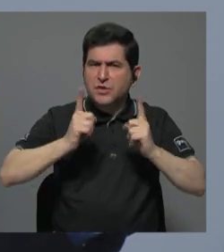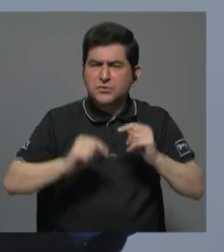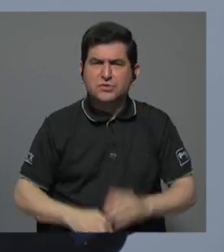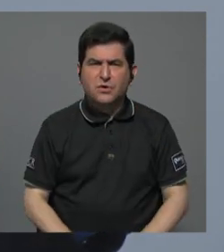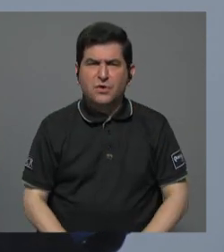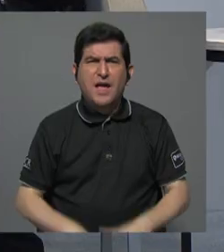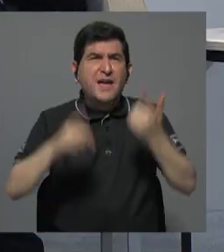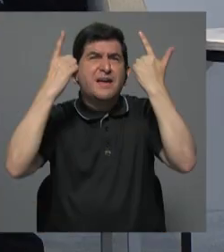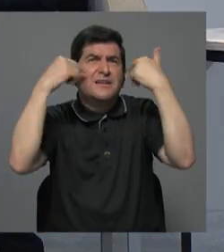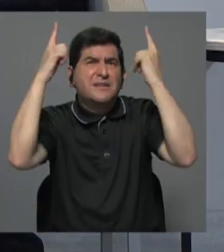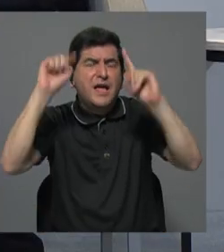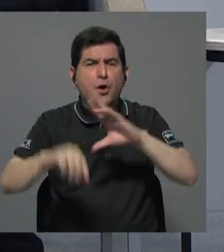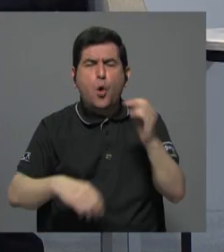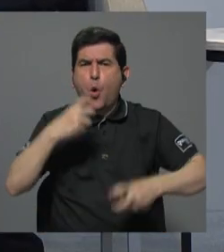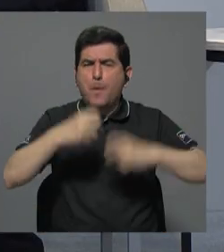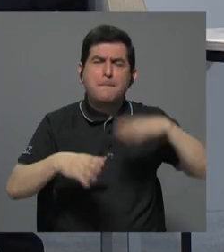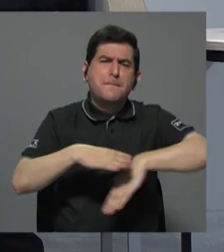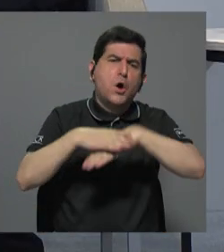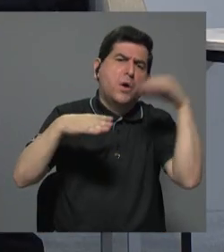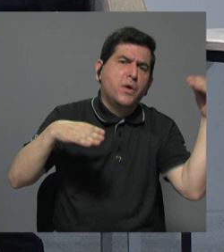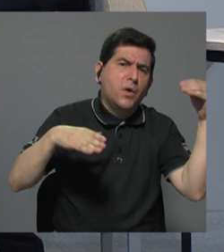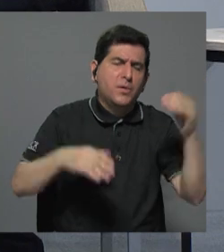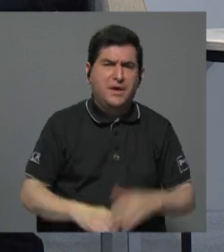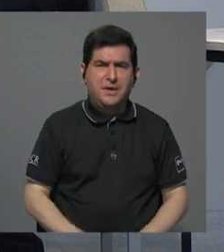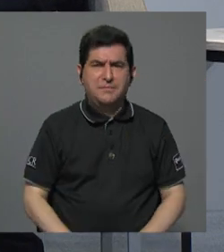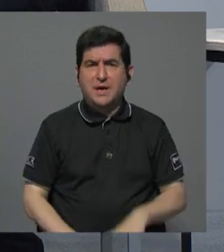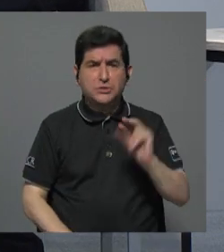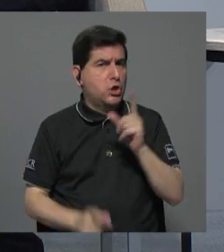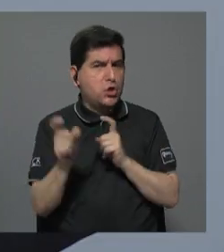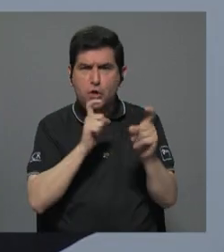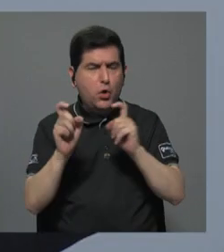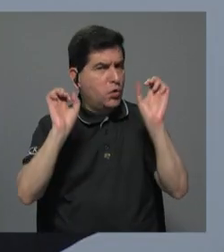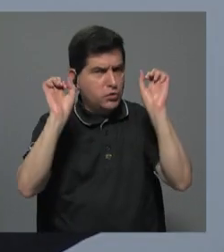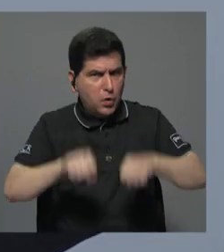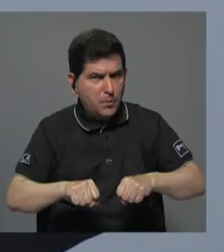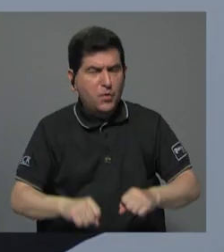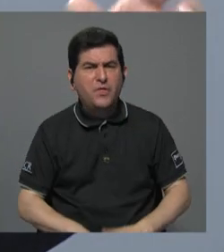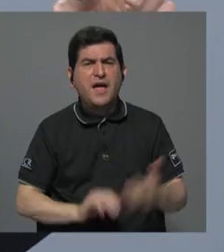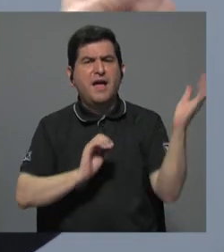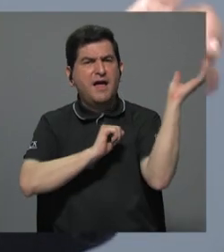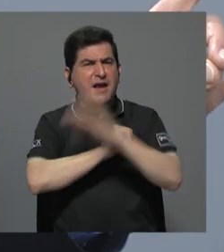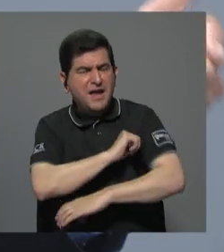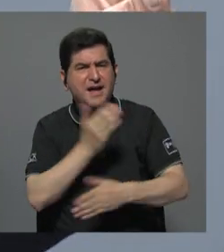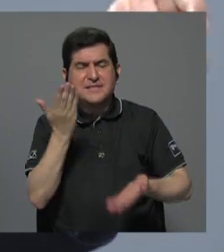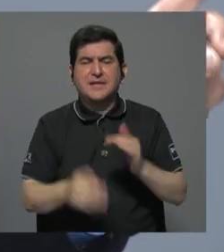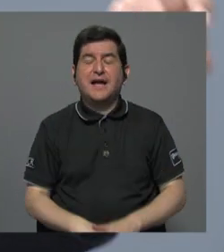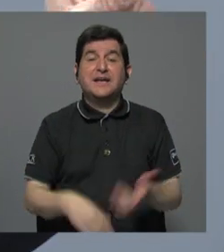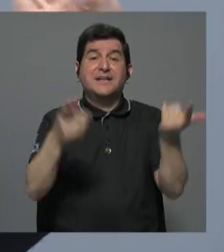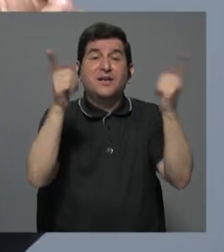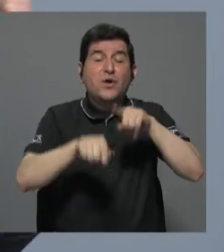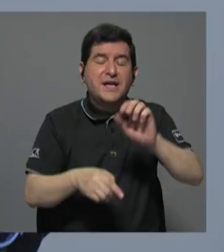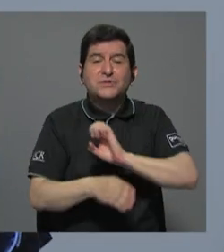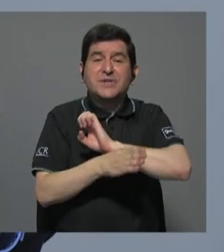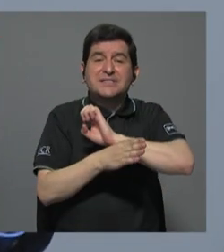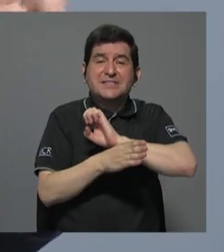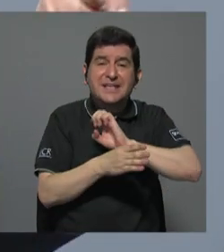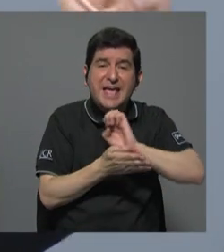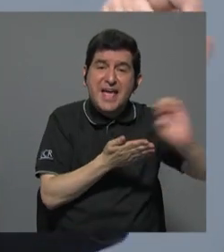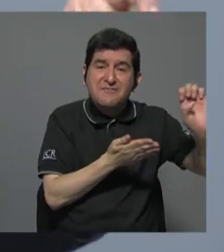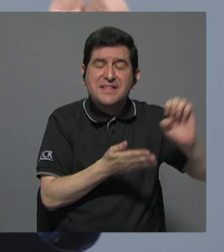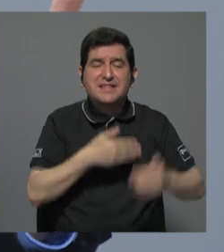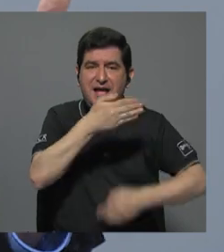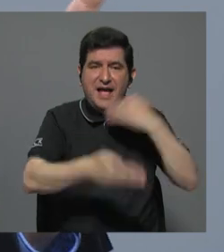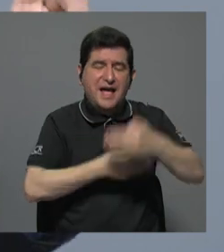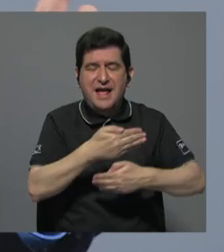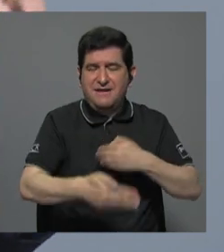llama en ciencia hay dificultades externas que están fuera de control y que castigan lo que sucede es que eso es evadir la responsabilidad en los